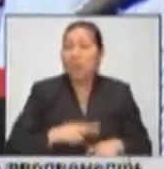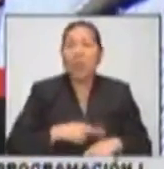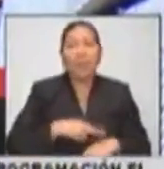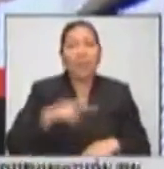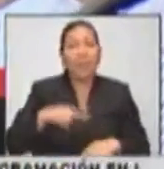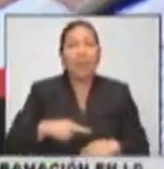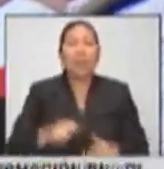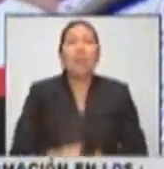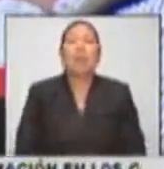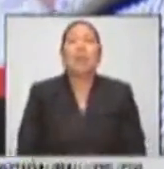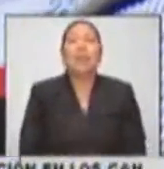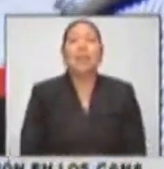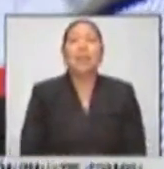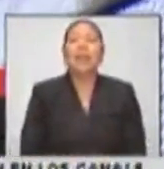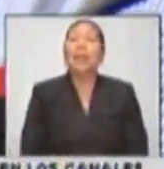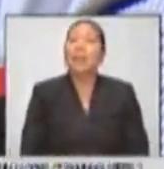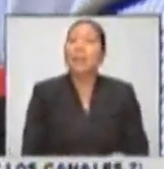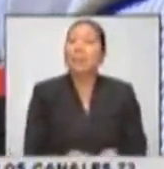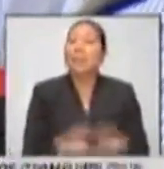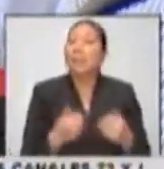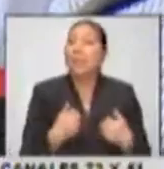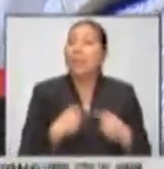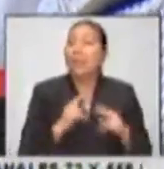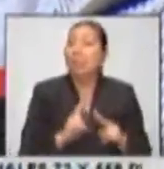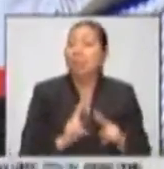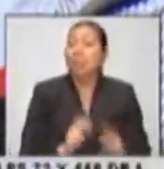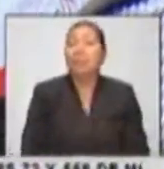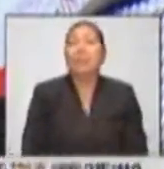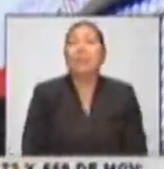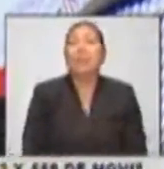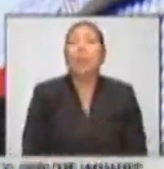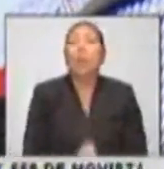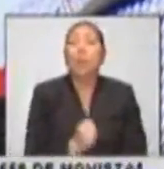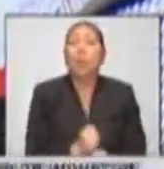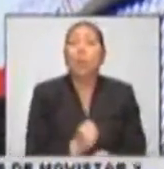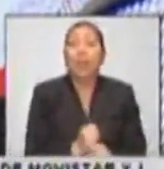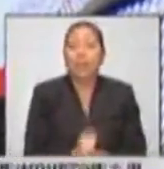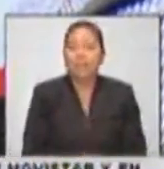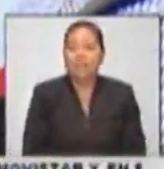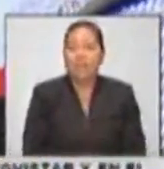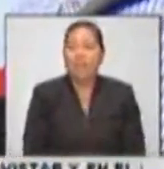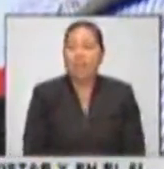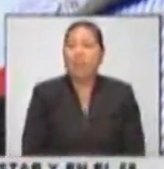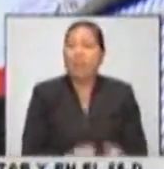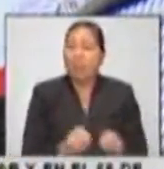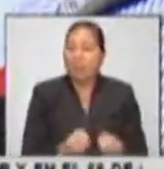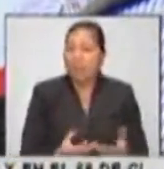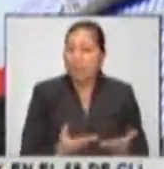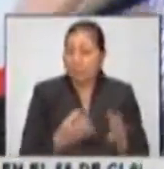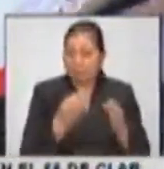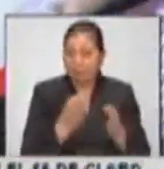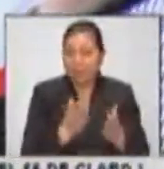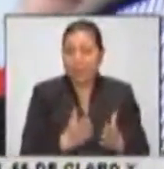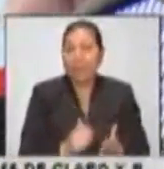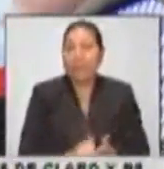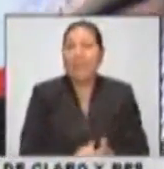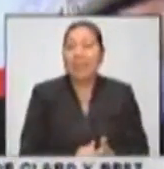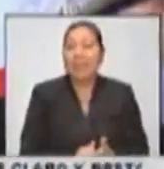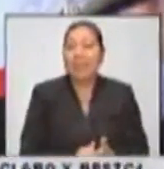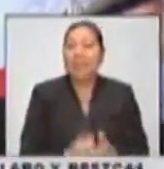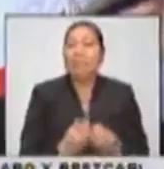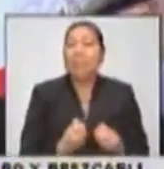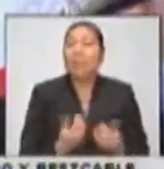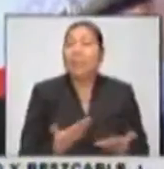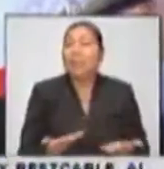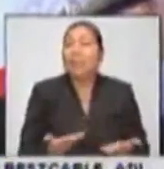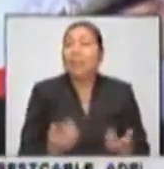regionales, también tiene que entrarse en un trabajo realmente bastante serio, porque